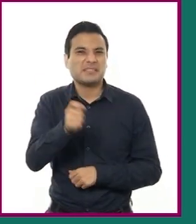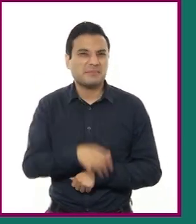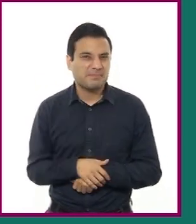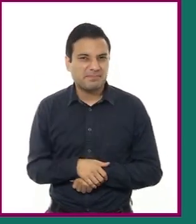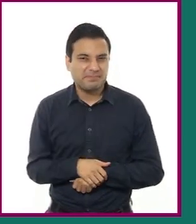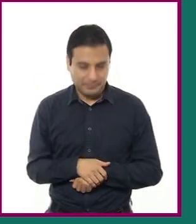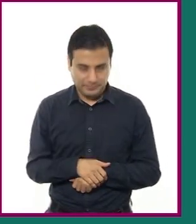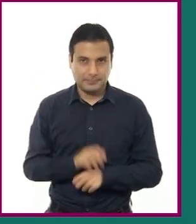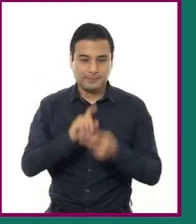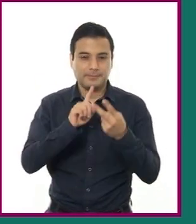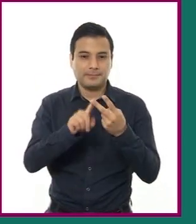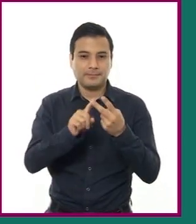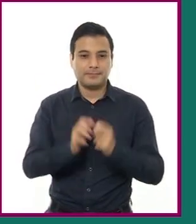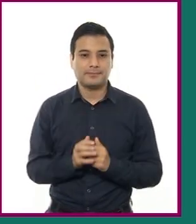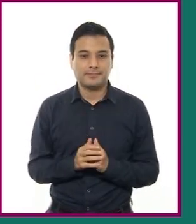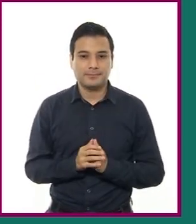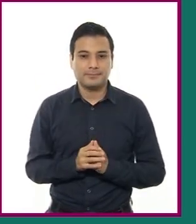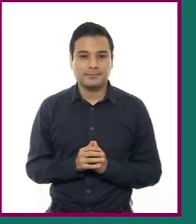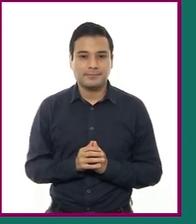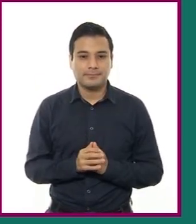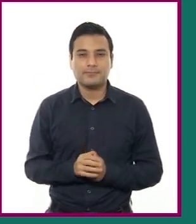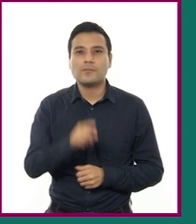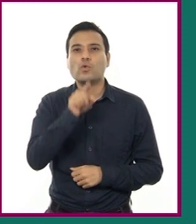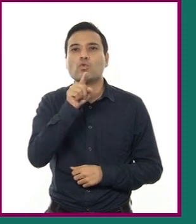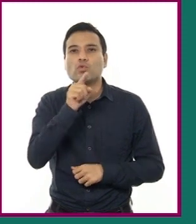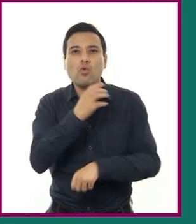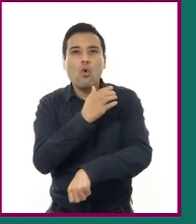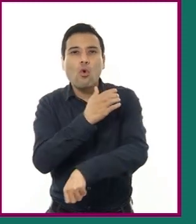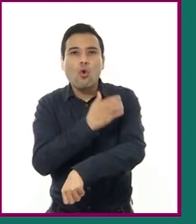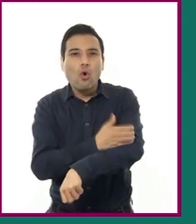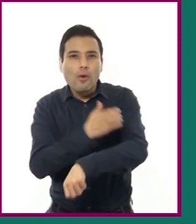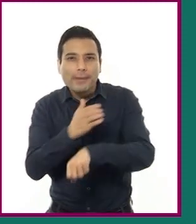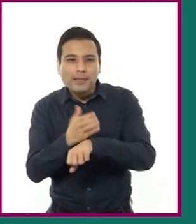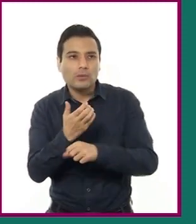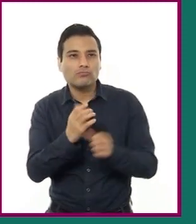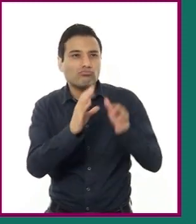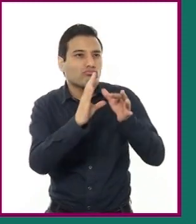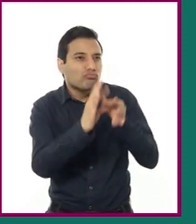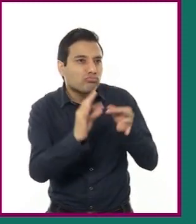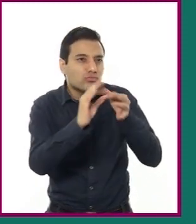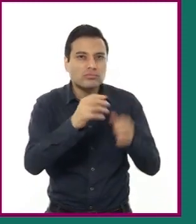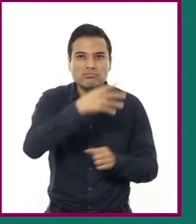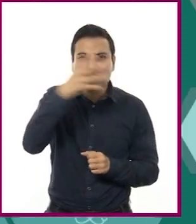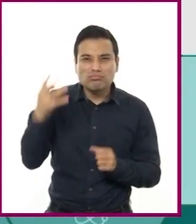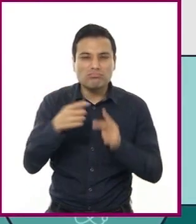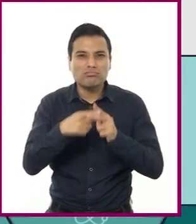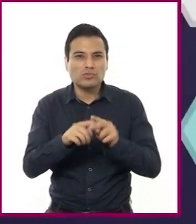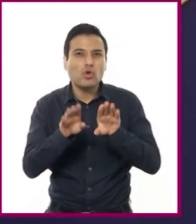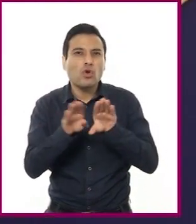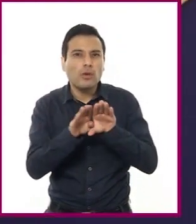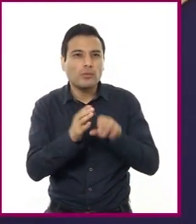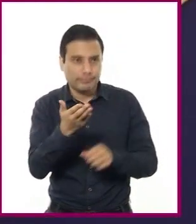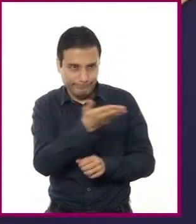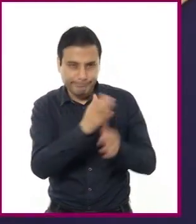2. ¿Cómo explicarían a sus compañeros de clase cómo se forman los arcoíris?